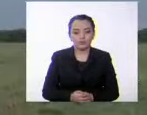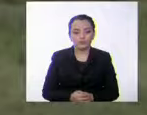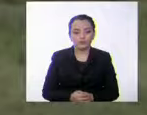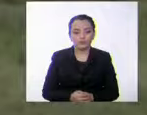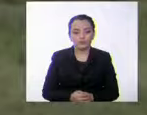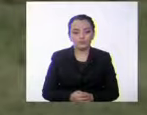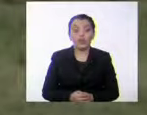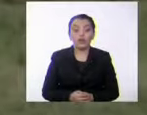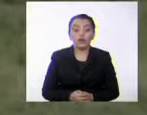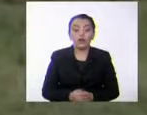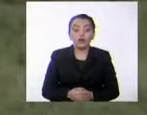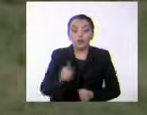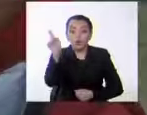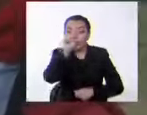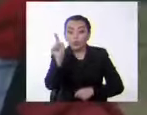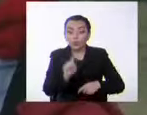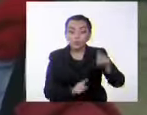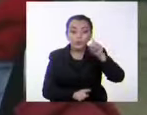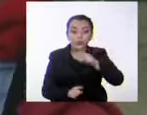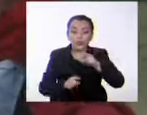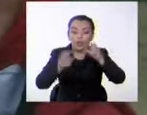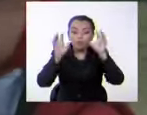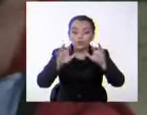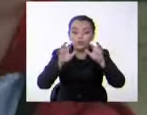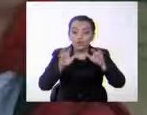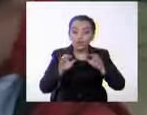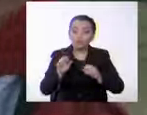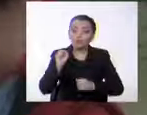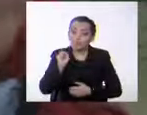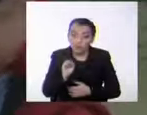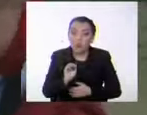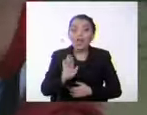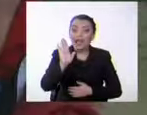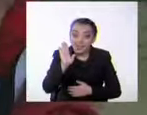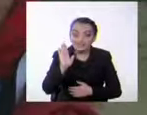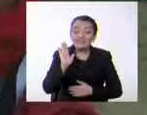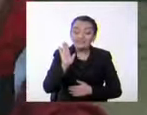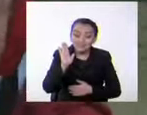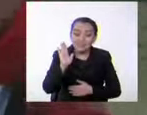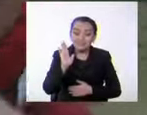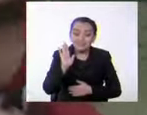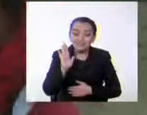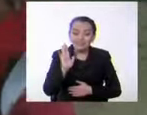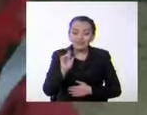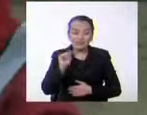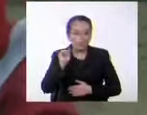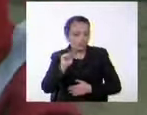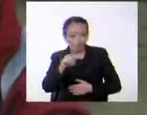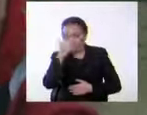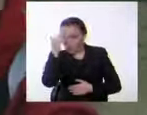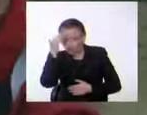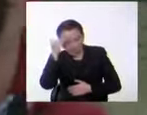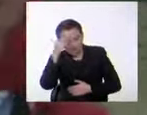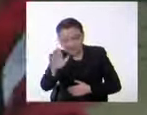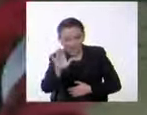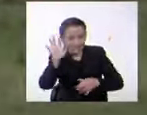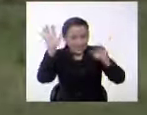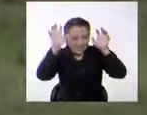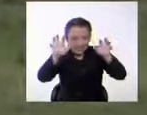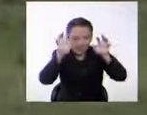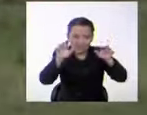Señor Max, parece que va a llover. ¡Qué suerte tenemos! ¿Cómo se nota que no sabes nada de